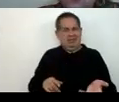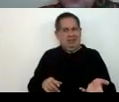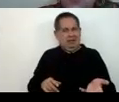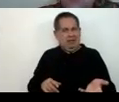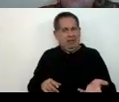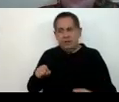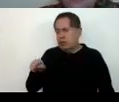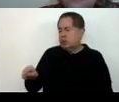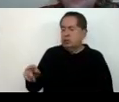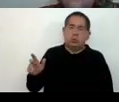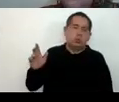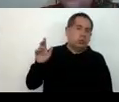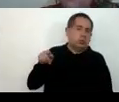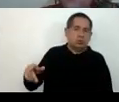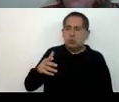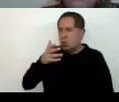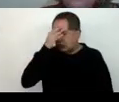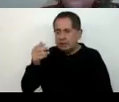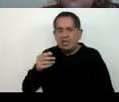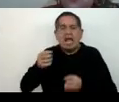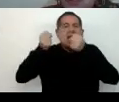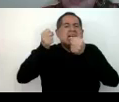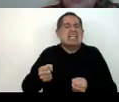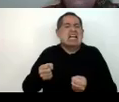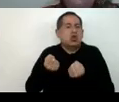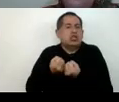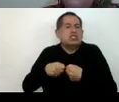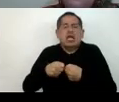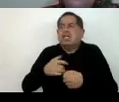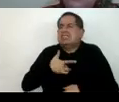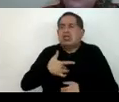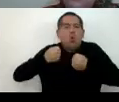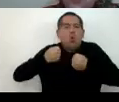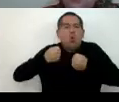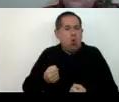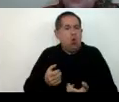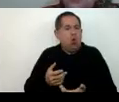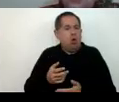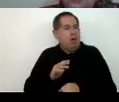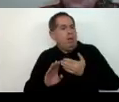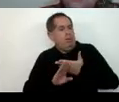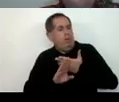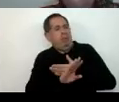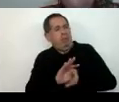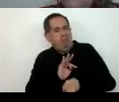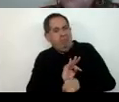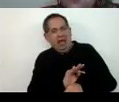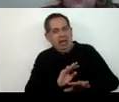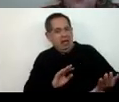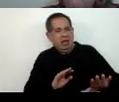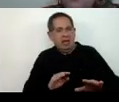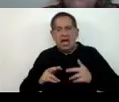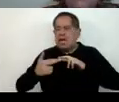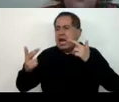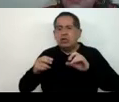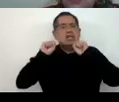no conozcan del sexo seguro, del sexo protegido, de las relaciones sexuales sin penetración,